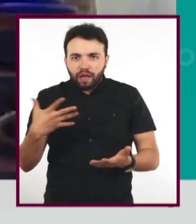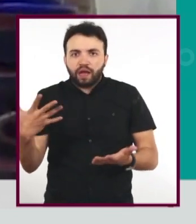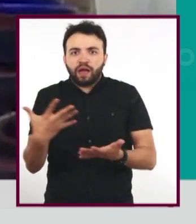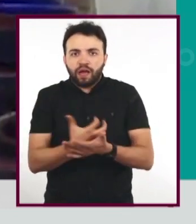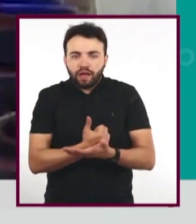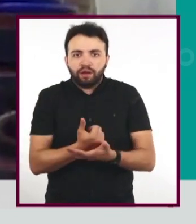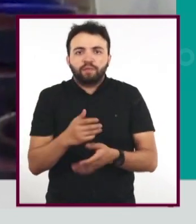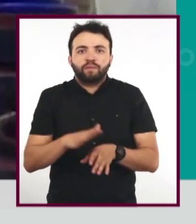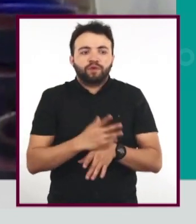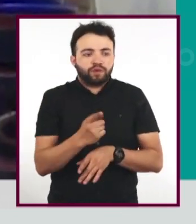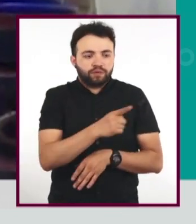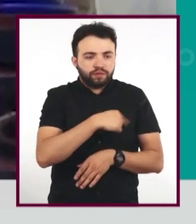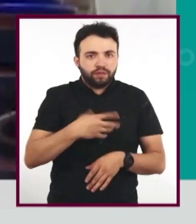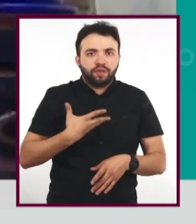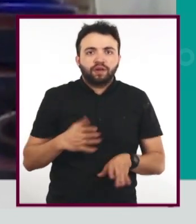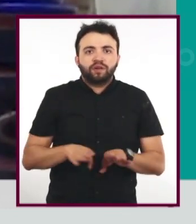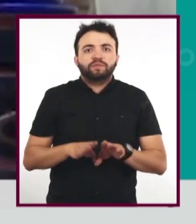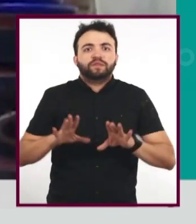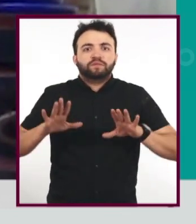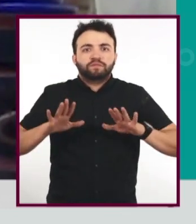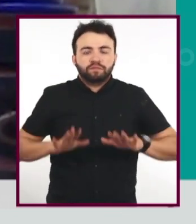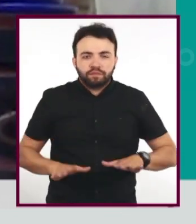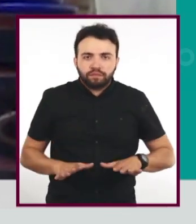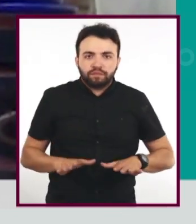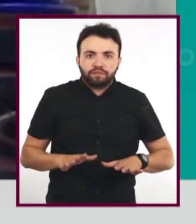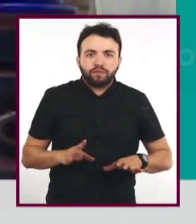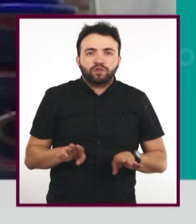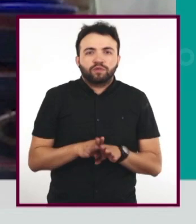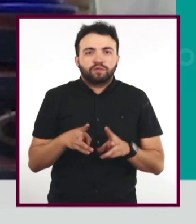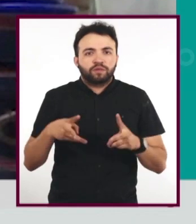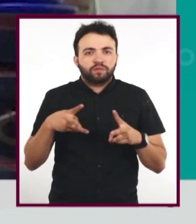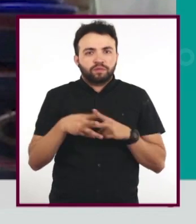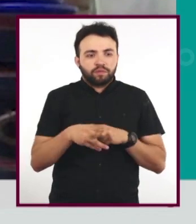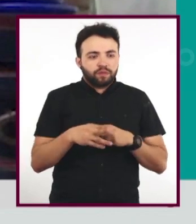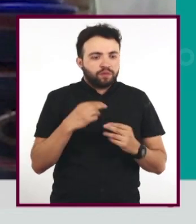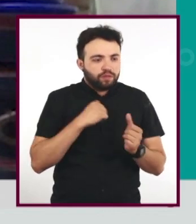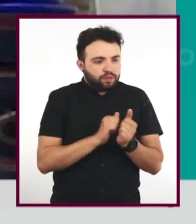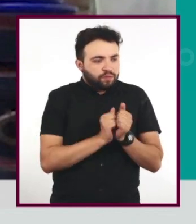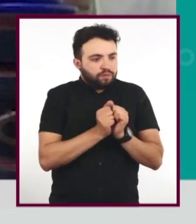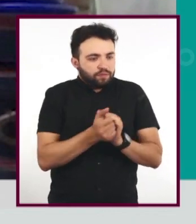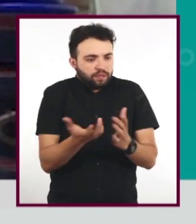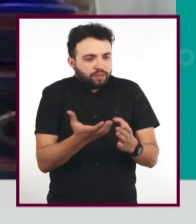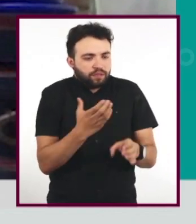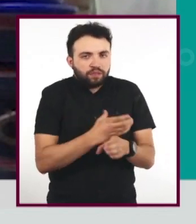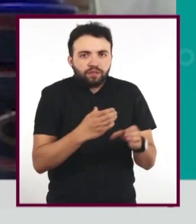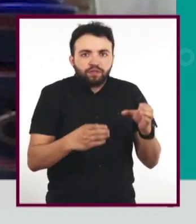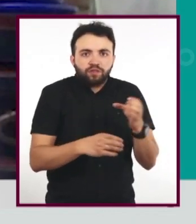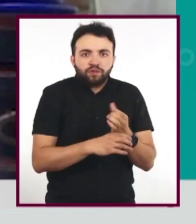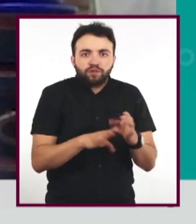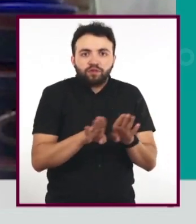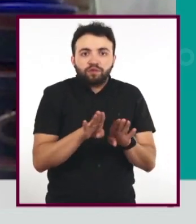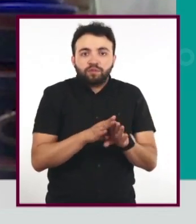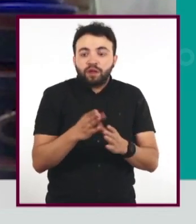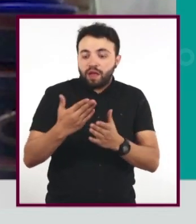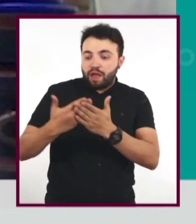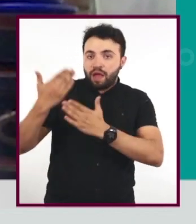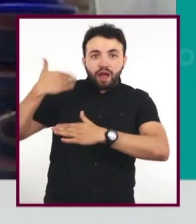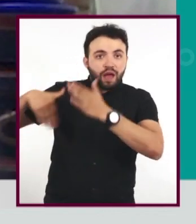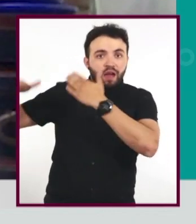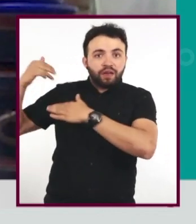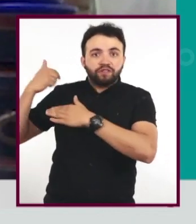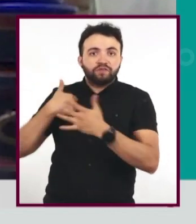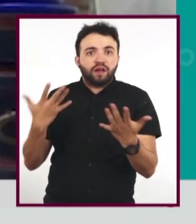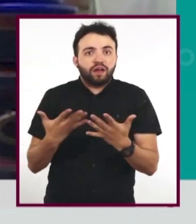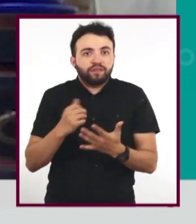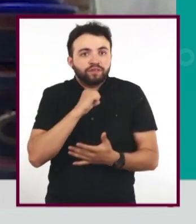una pausa y con esto podemos hacer cosas que no hacíamos antes, que son relevantes. Entonces creo que de